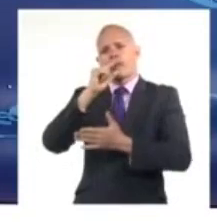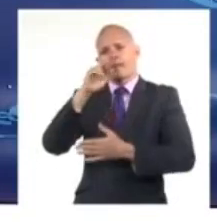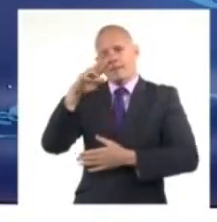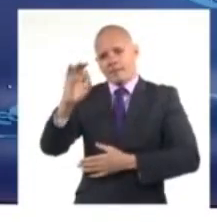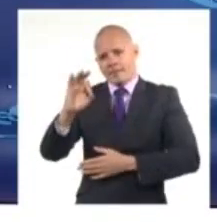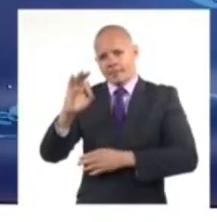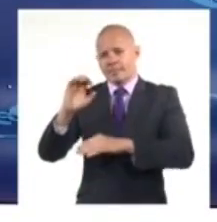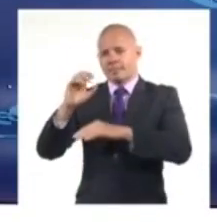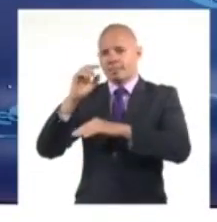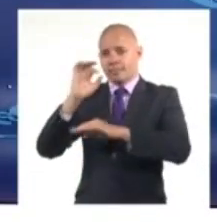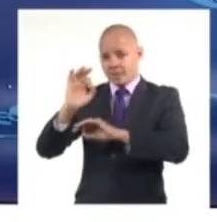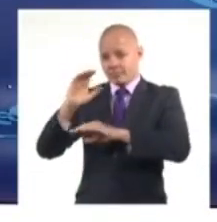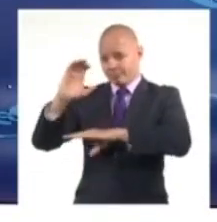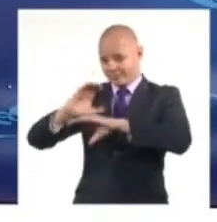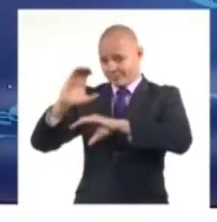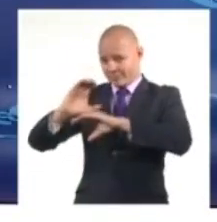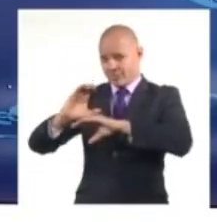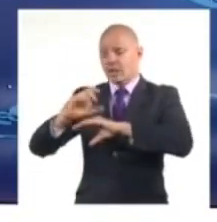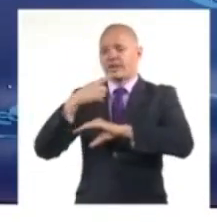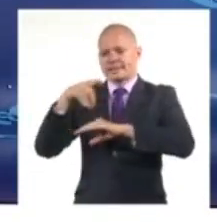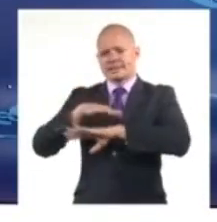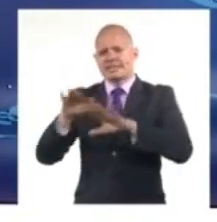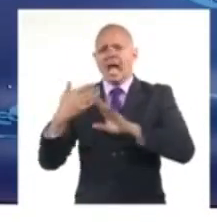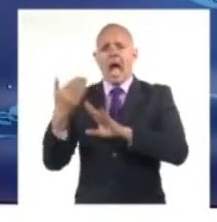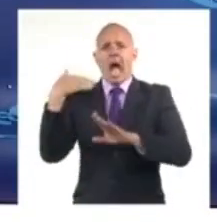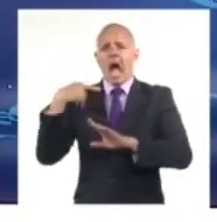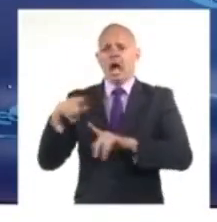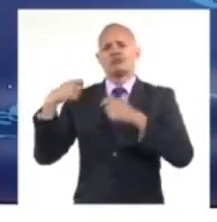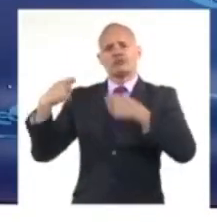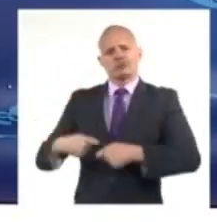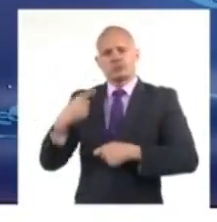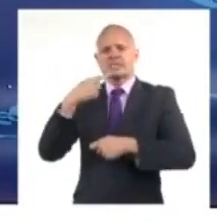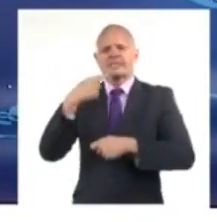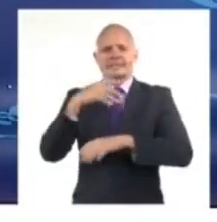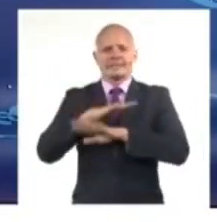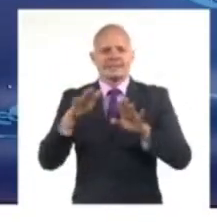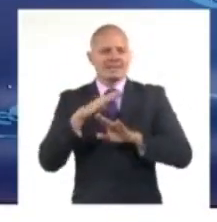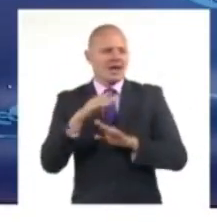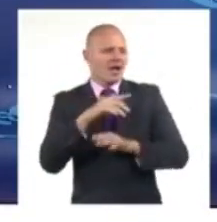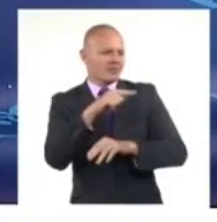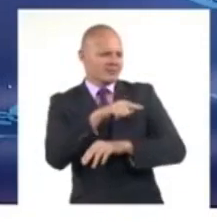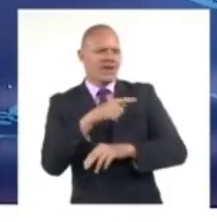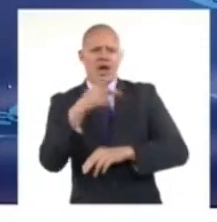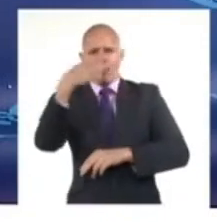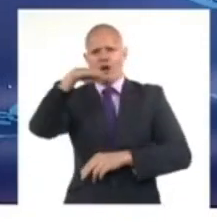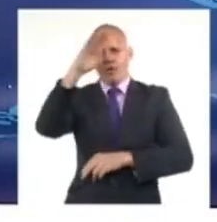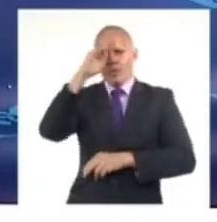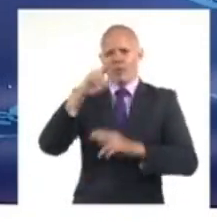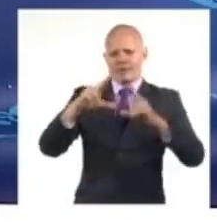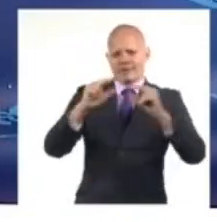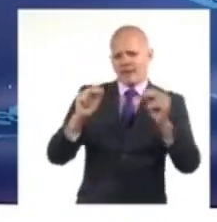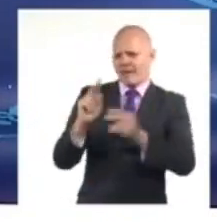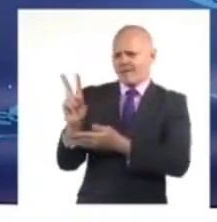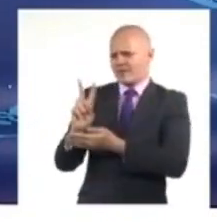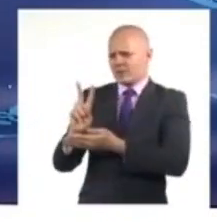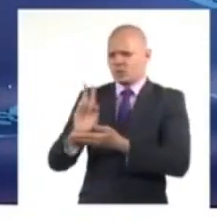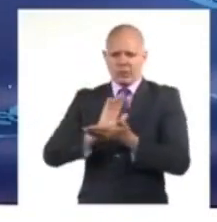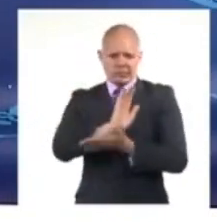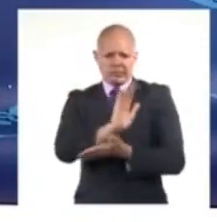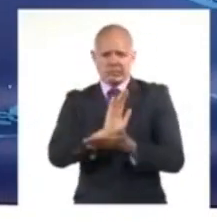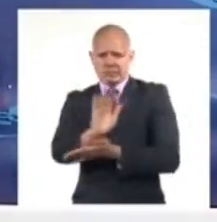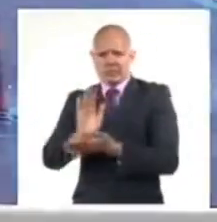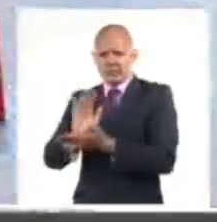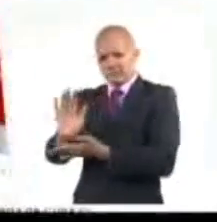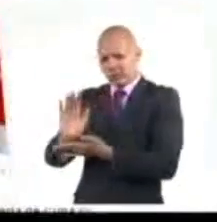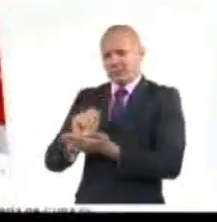Cuba, Venezuela y Nicaragua de la novena cumbre de las Américas, que se celebrará en la ciudad de Los Ángeles este mes de junio. Se negó a atender los